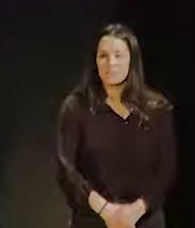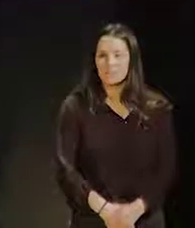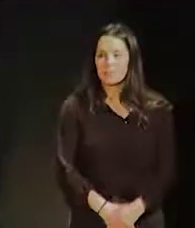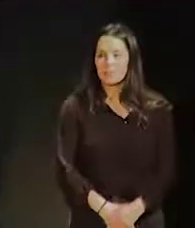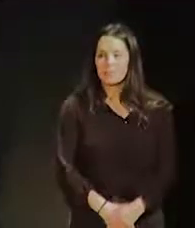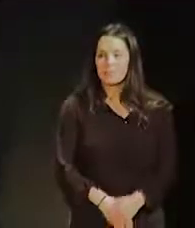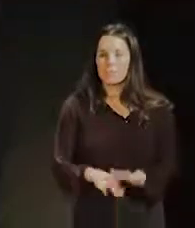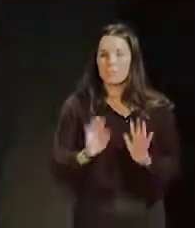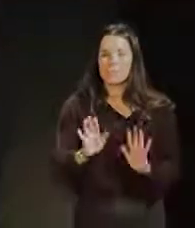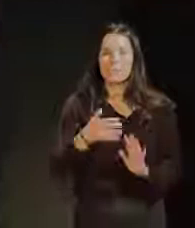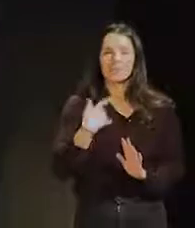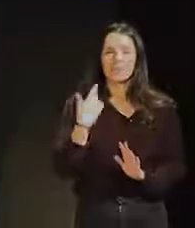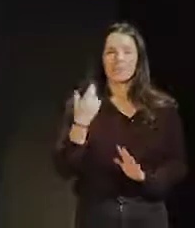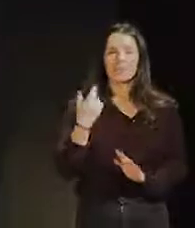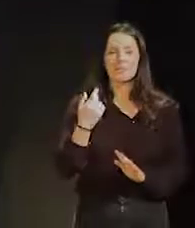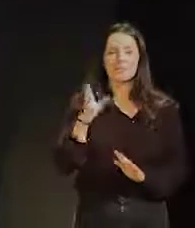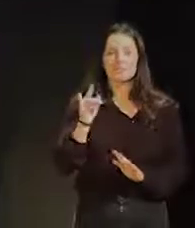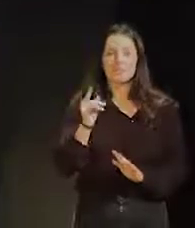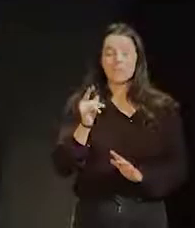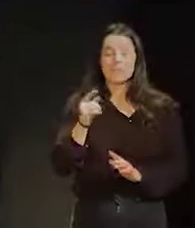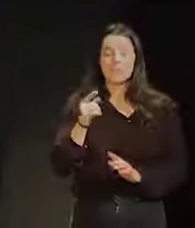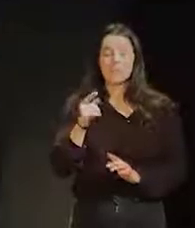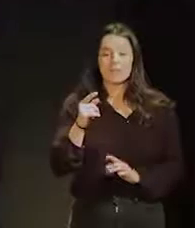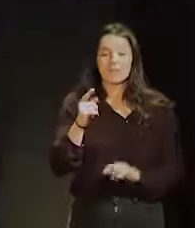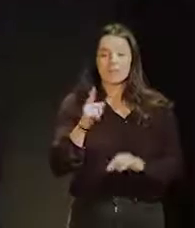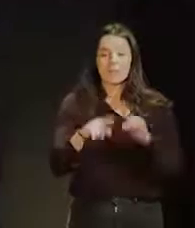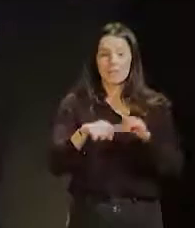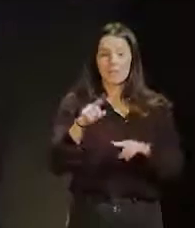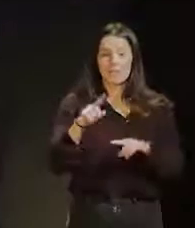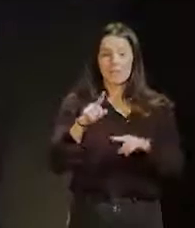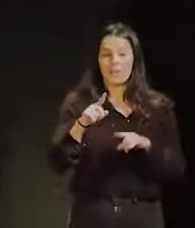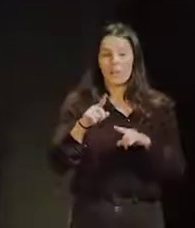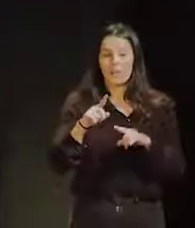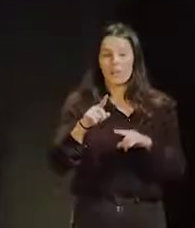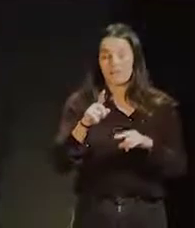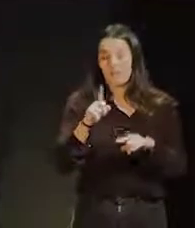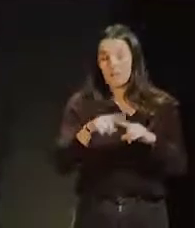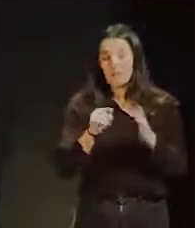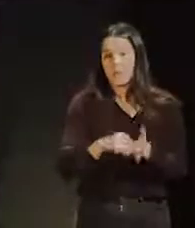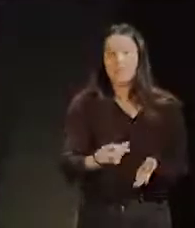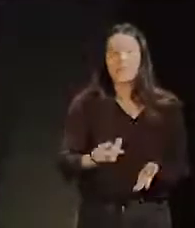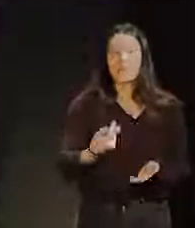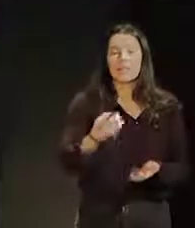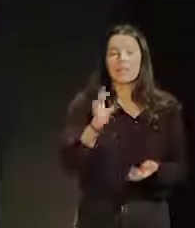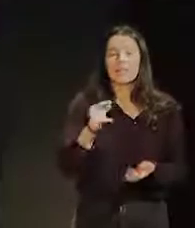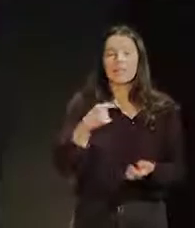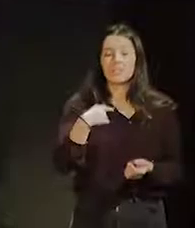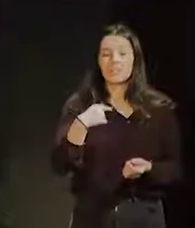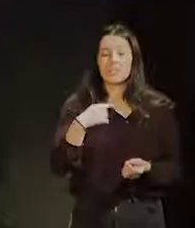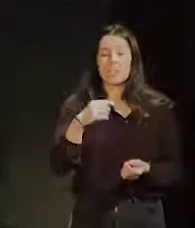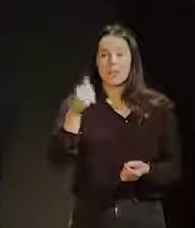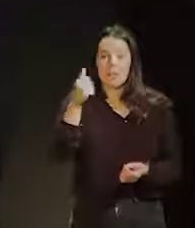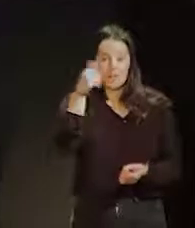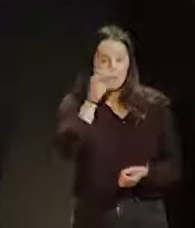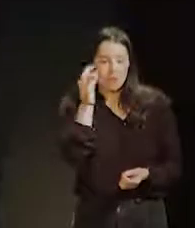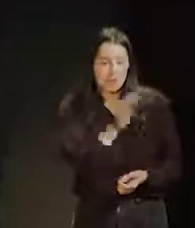pero sí, ha pasado, lo hemos hecho. Y la verdad es que los chicos lo toman